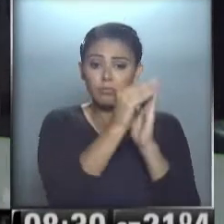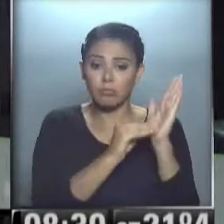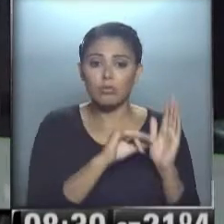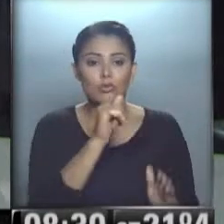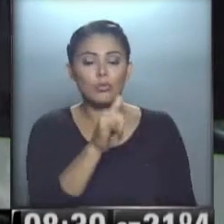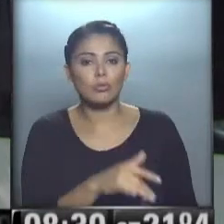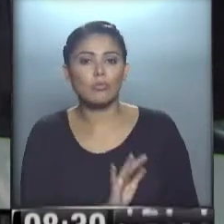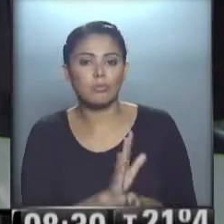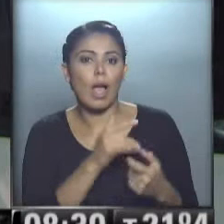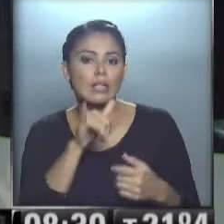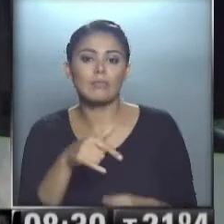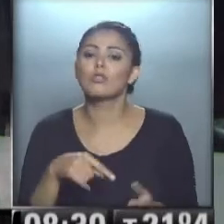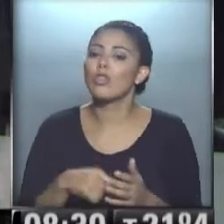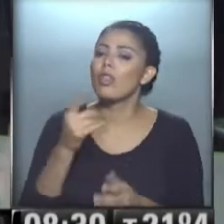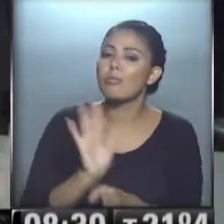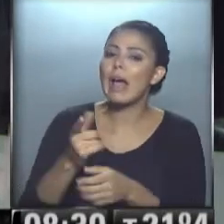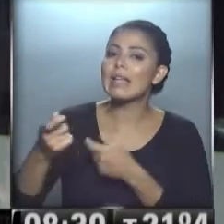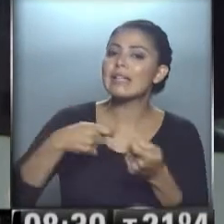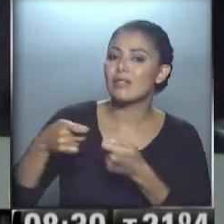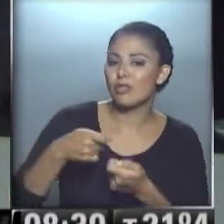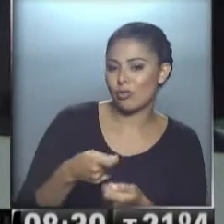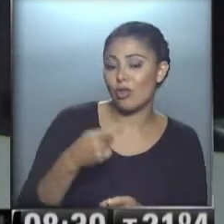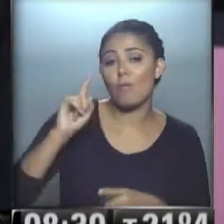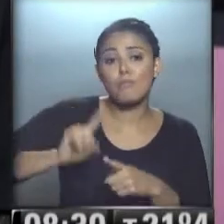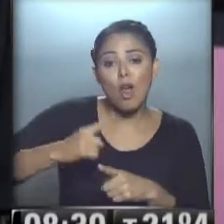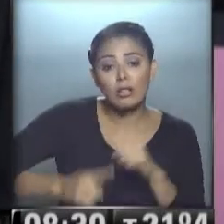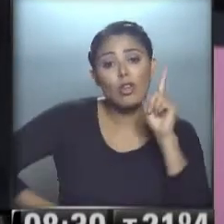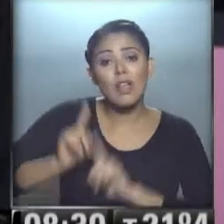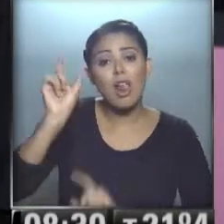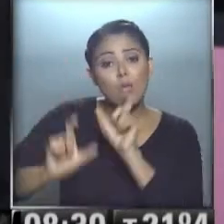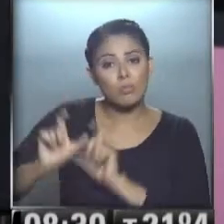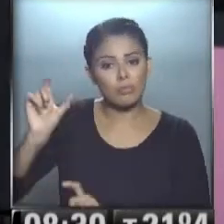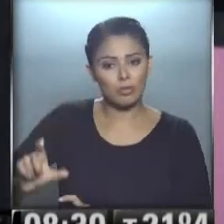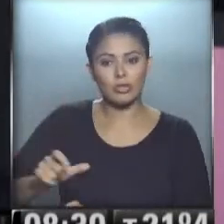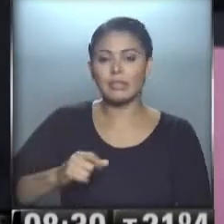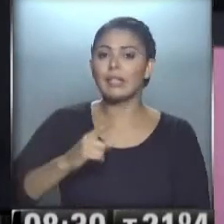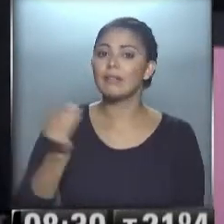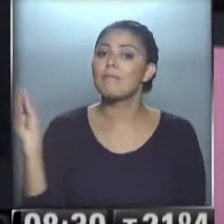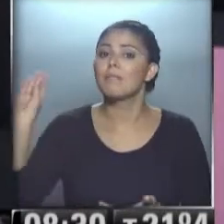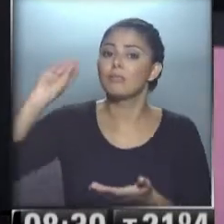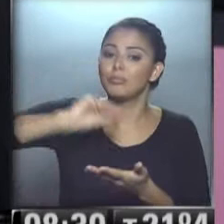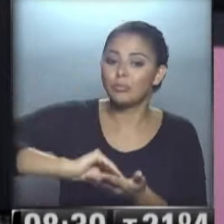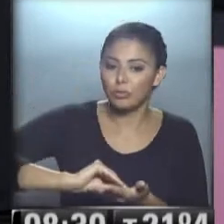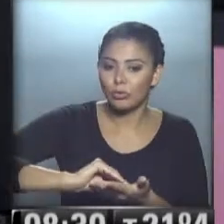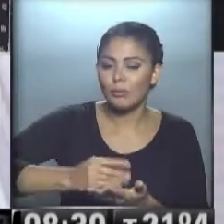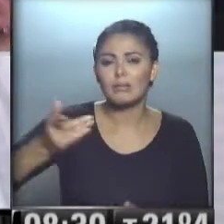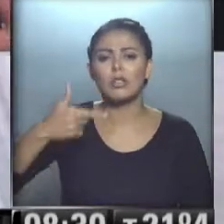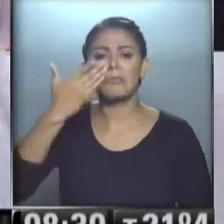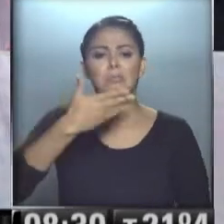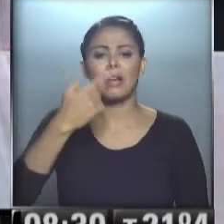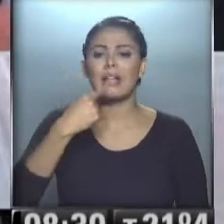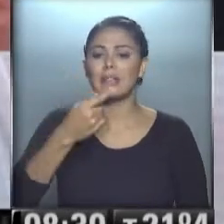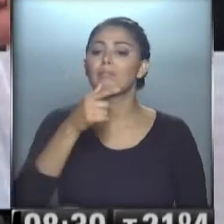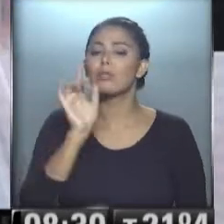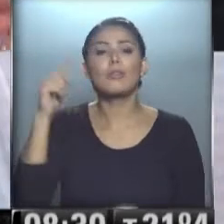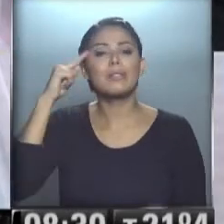cuando hablo de marketing hablo de eso es decir de políticos que se suben al discurso que supuestamente gana